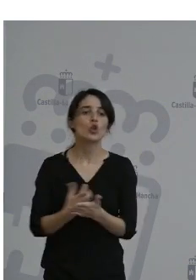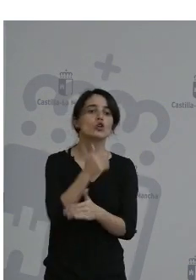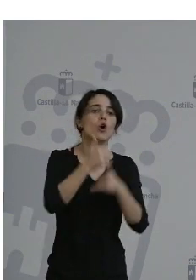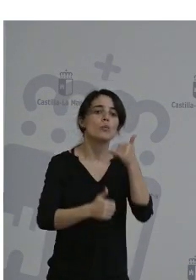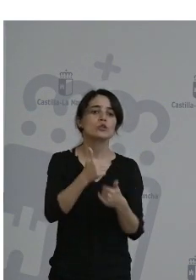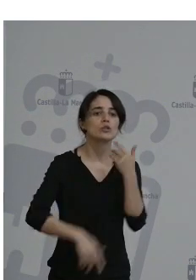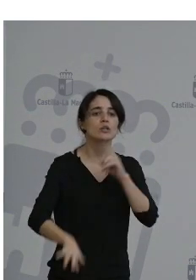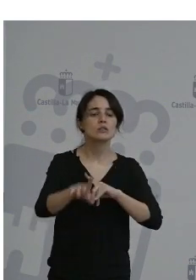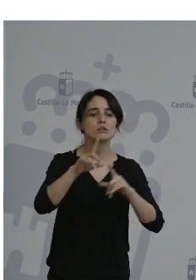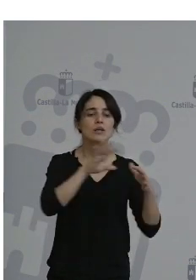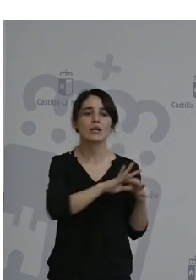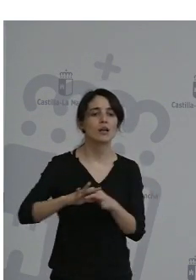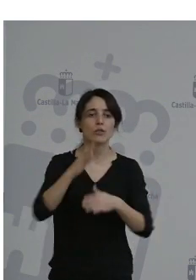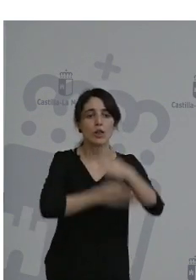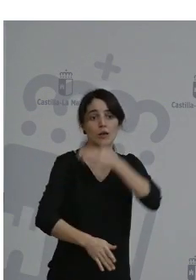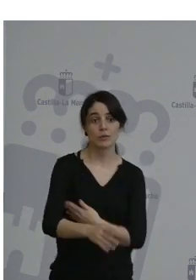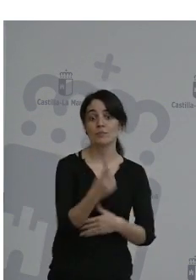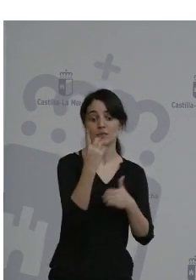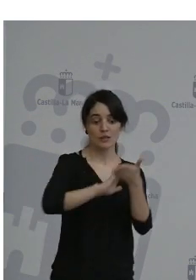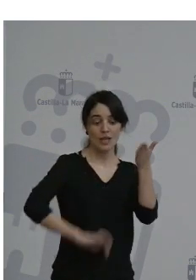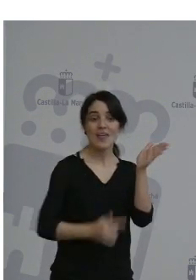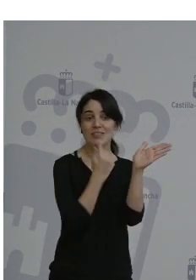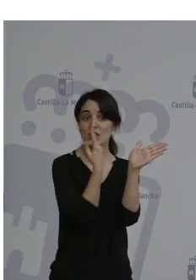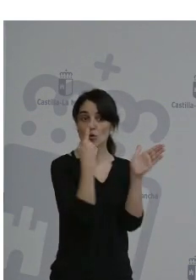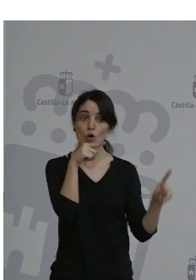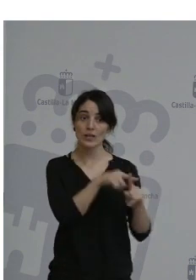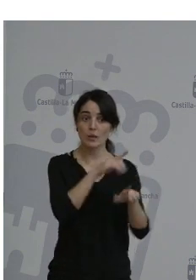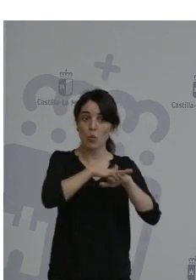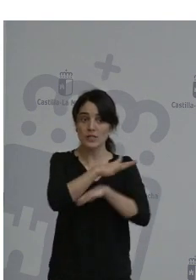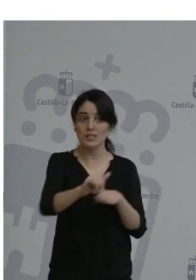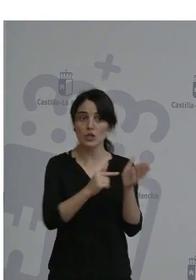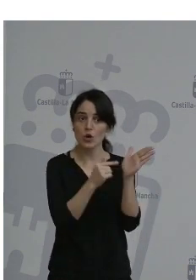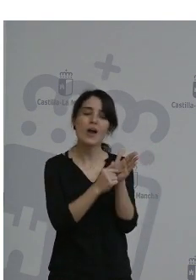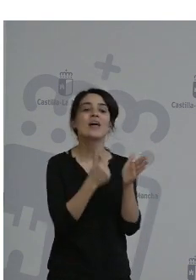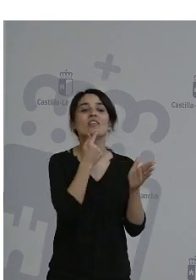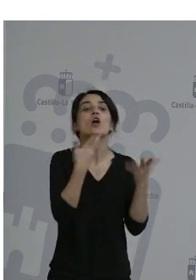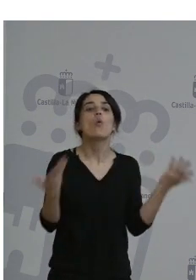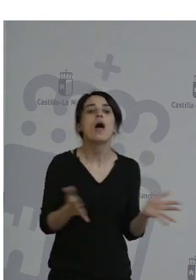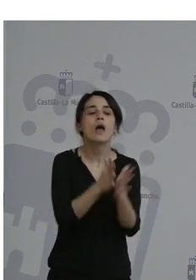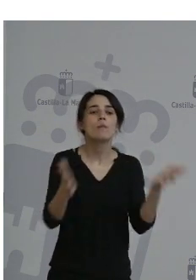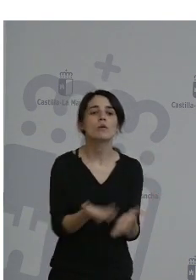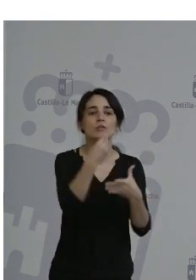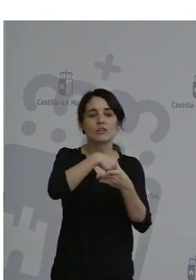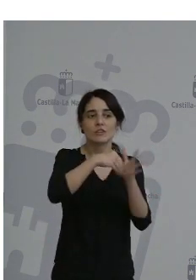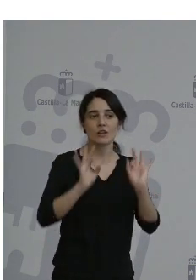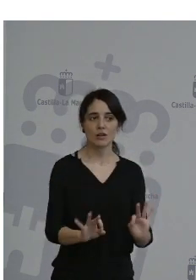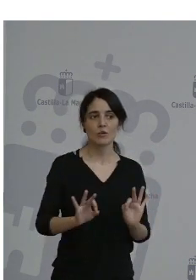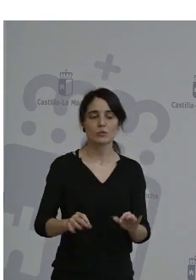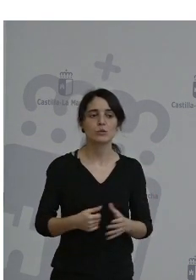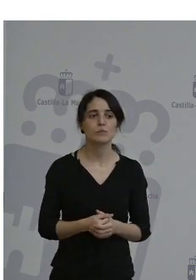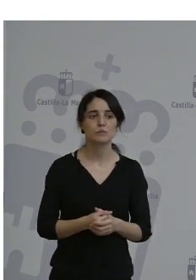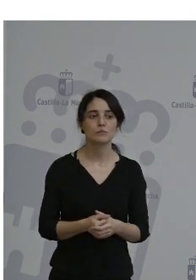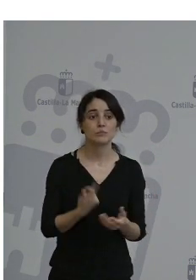en ese documento señalaban que uno de los retos que tenía el Ministerio era justo este de la promoción interna. Entonces, bueno, pues vamos a